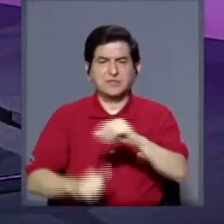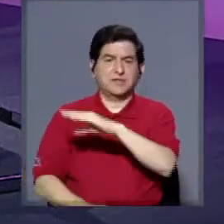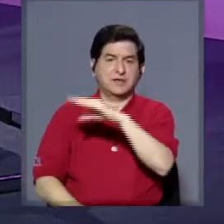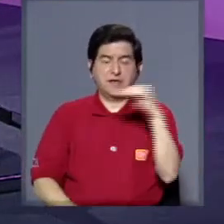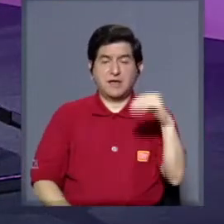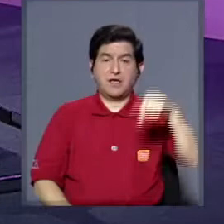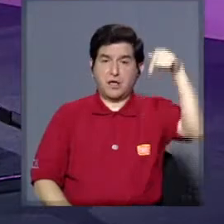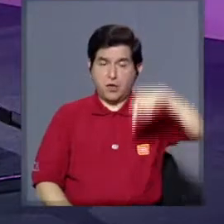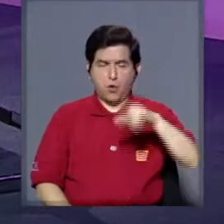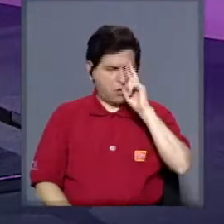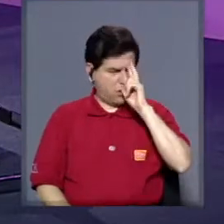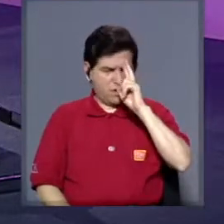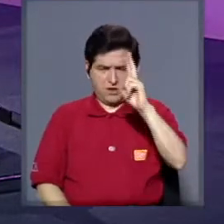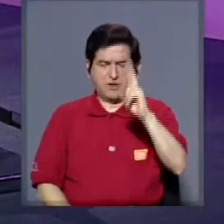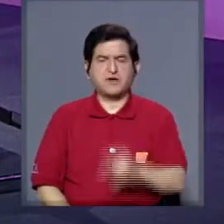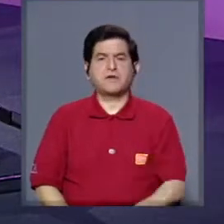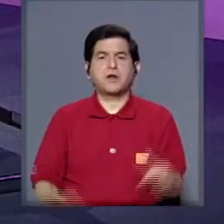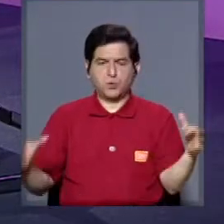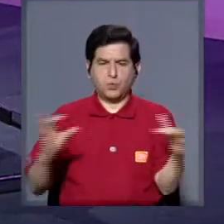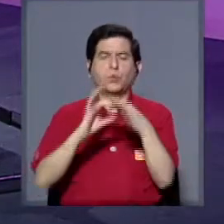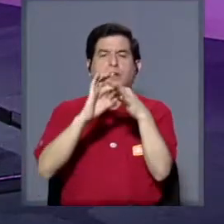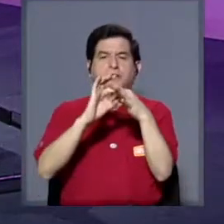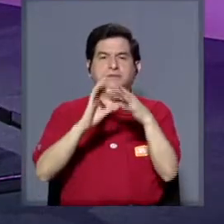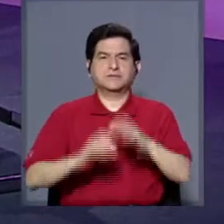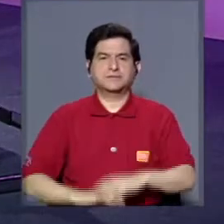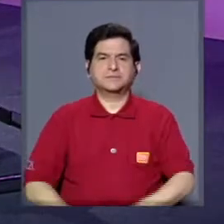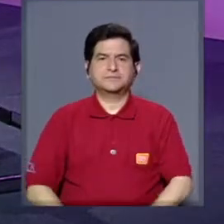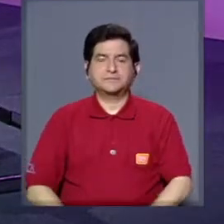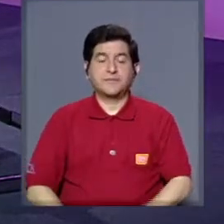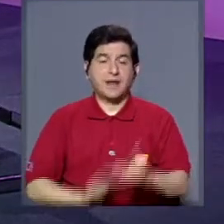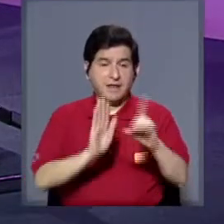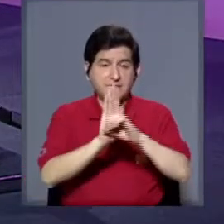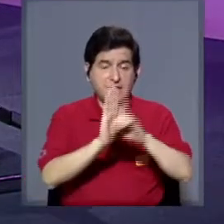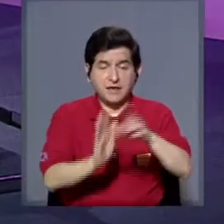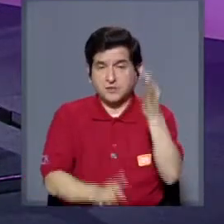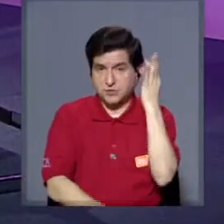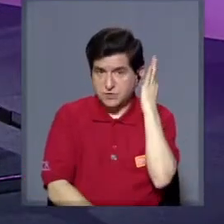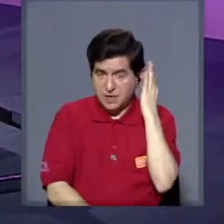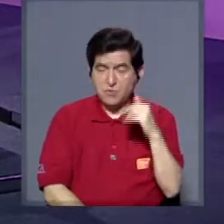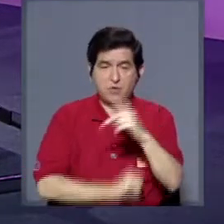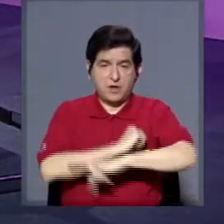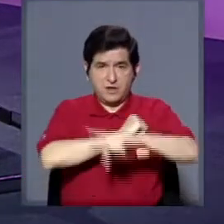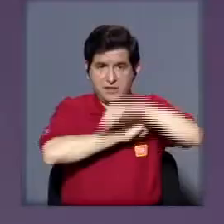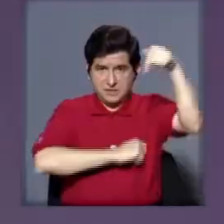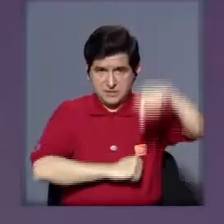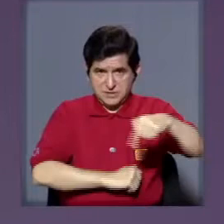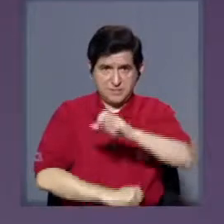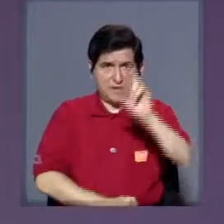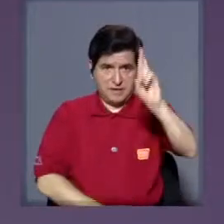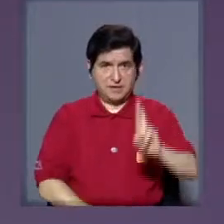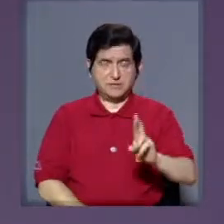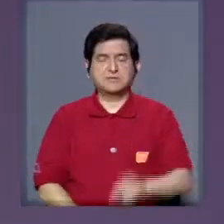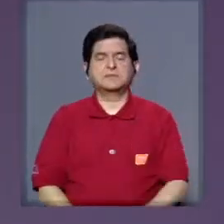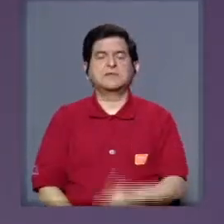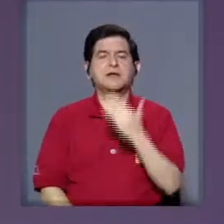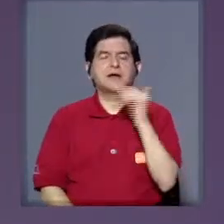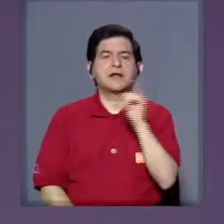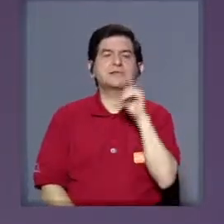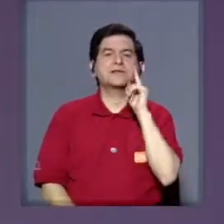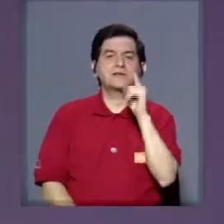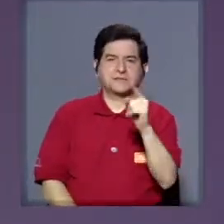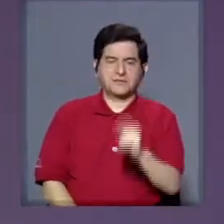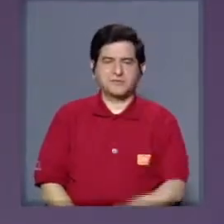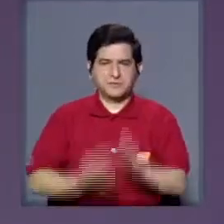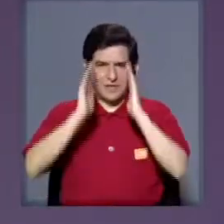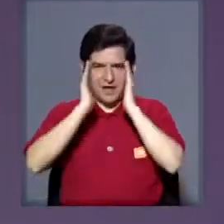que hoy reverencia se se está uniendo sin duda por los derechos de las mujeres en nuestro país en costa rica gracias también a usted